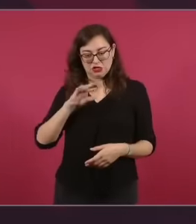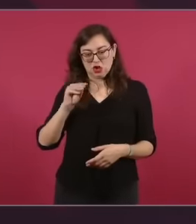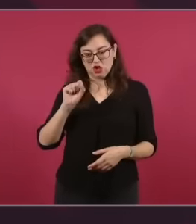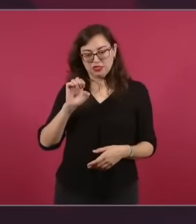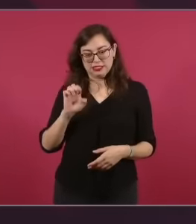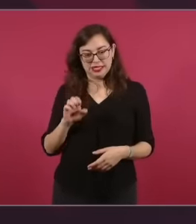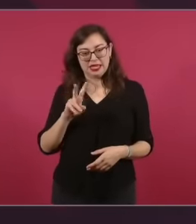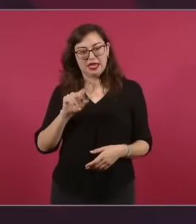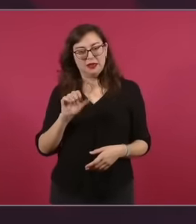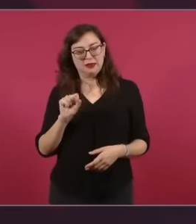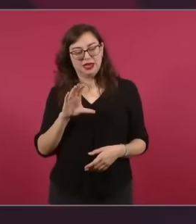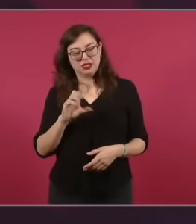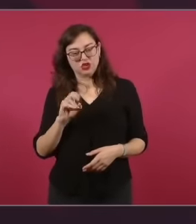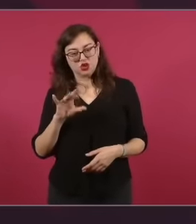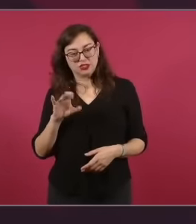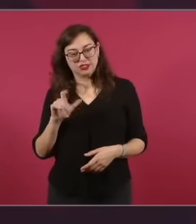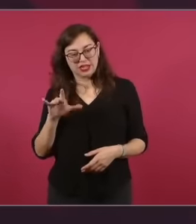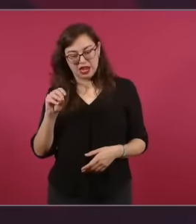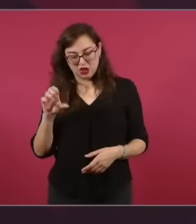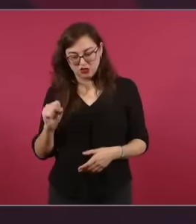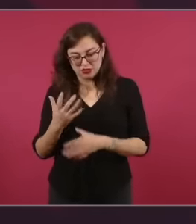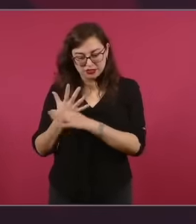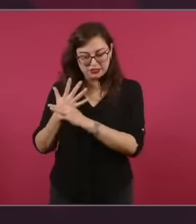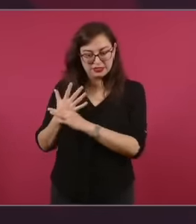Vasconcelos, ahí está en su libro, Ulises